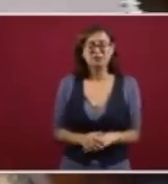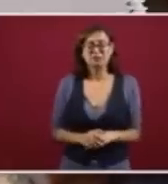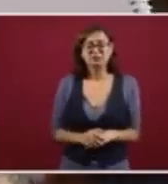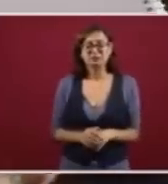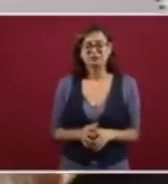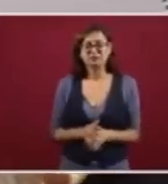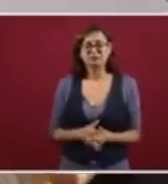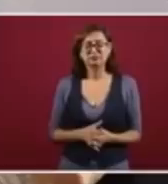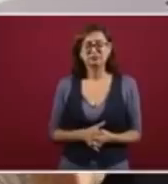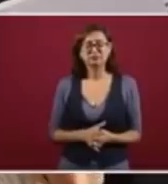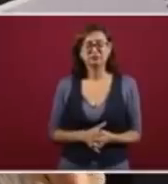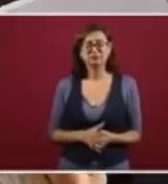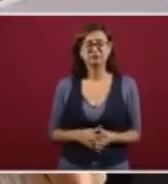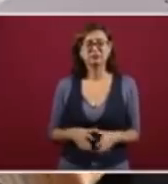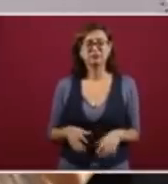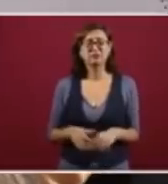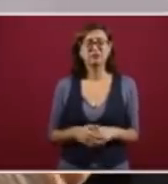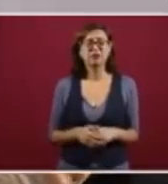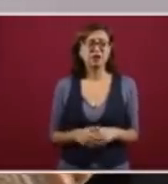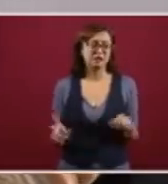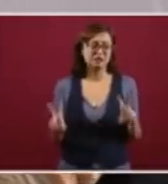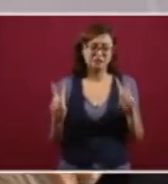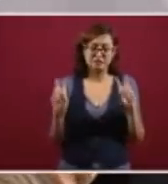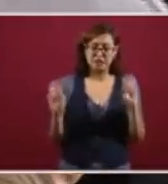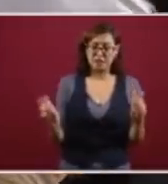Están hablando del tema de que